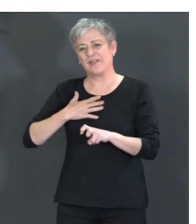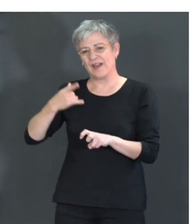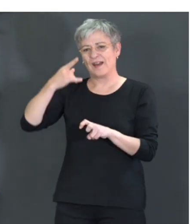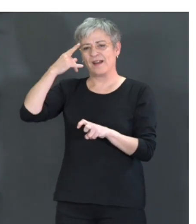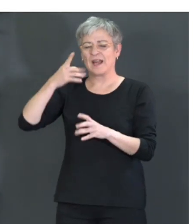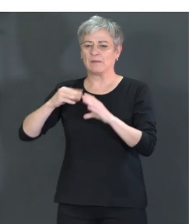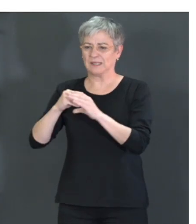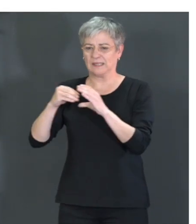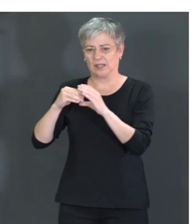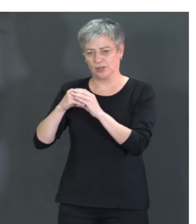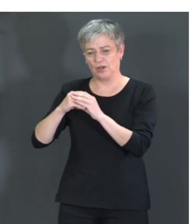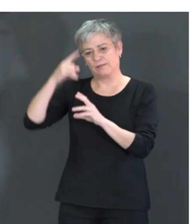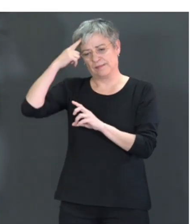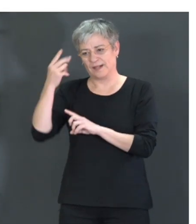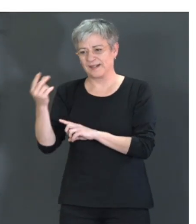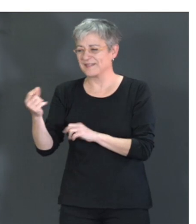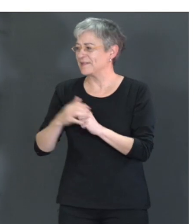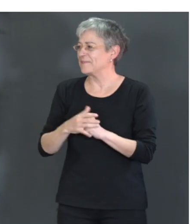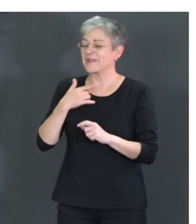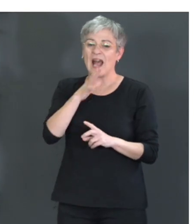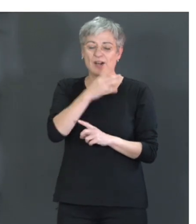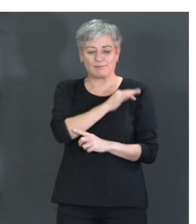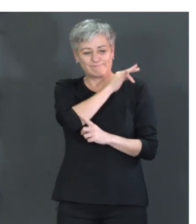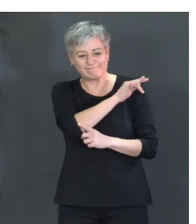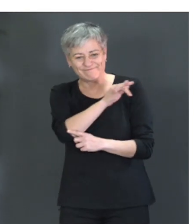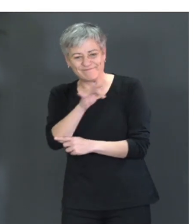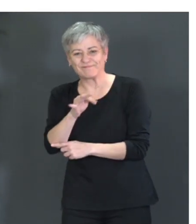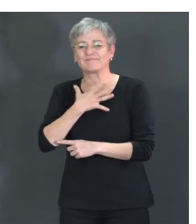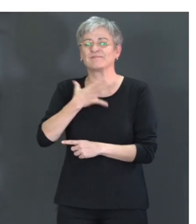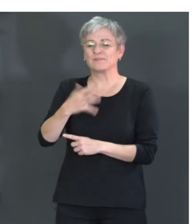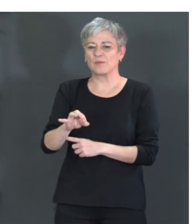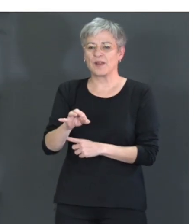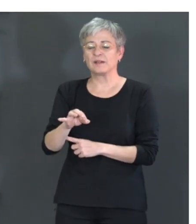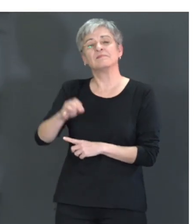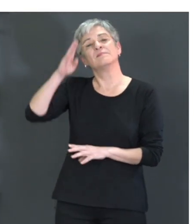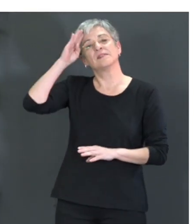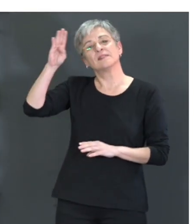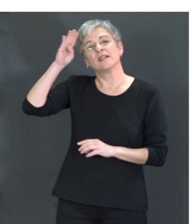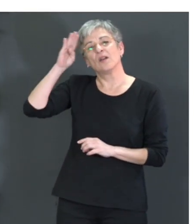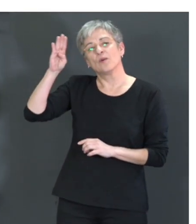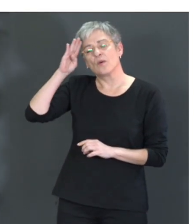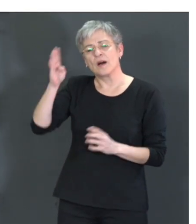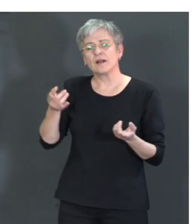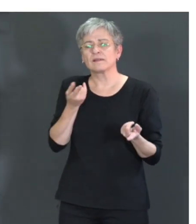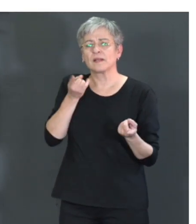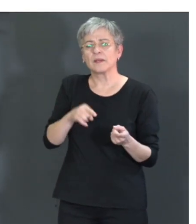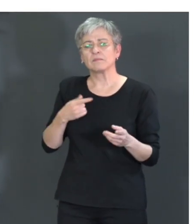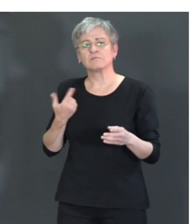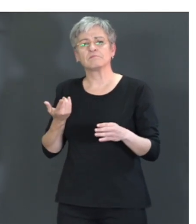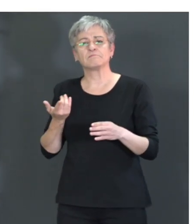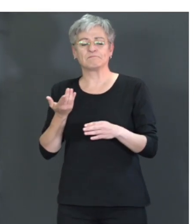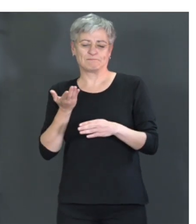Voy a daros turno para que podáis saludar y presentaros, sobre